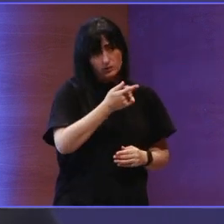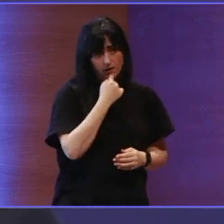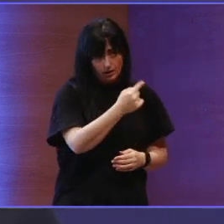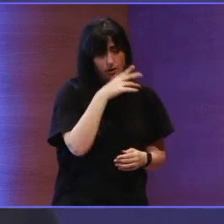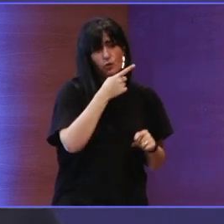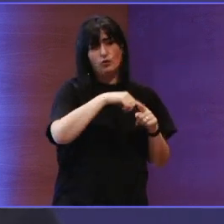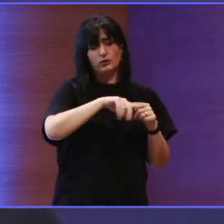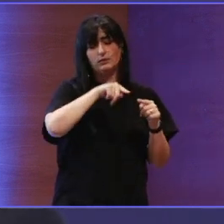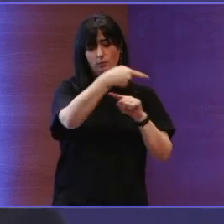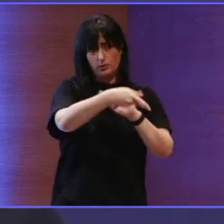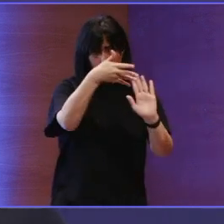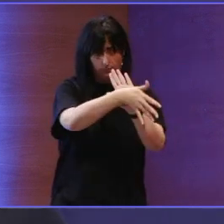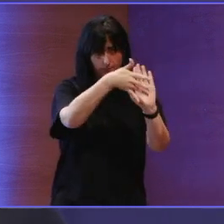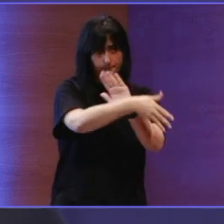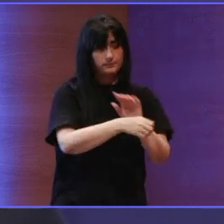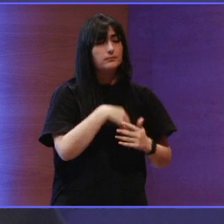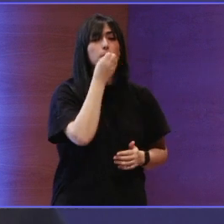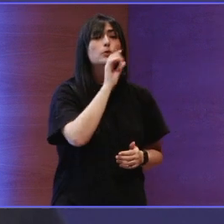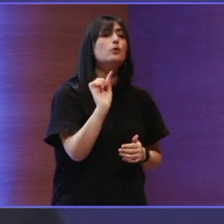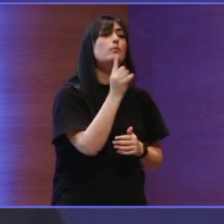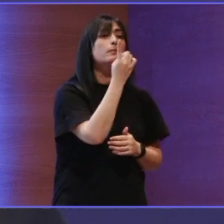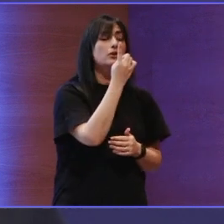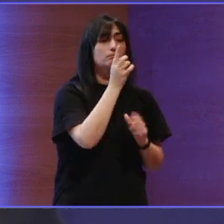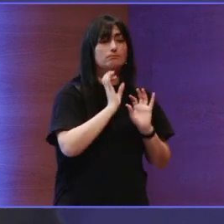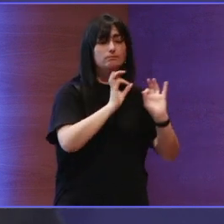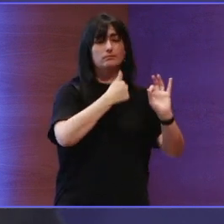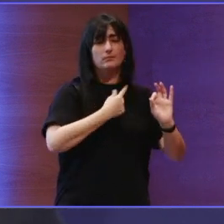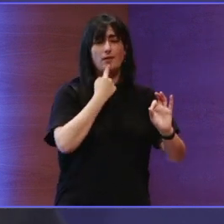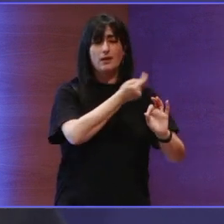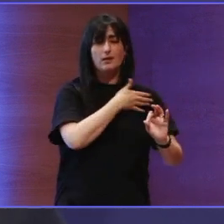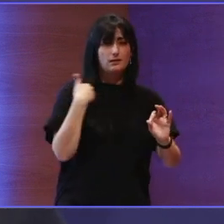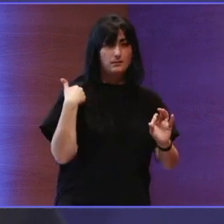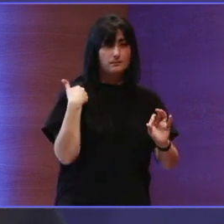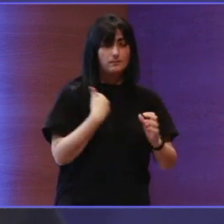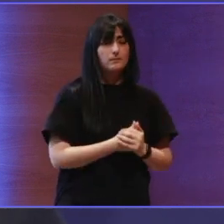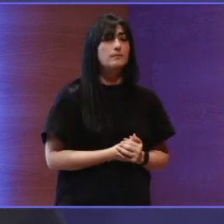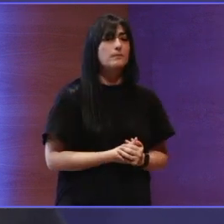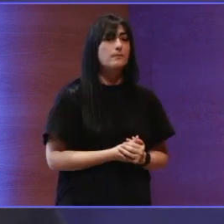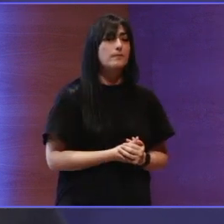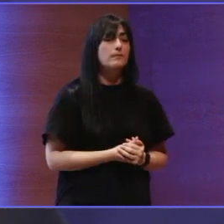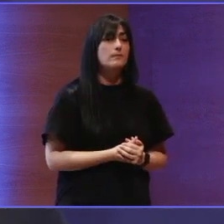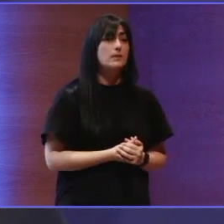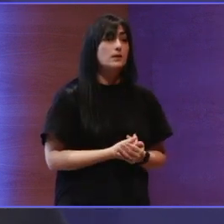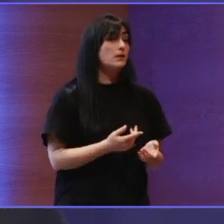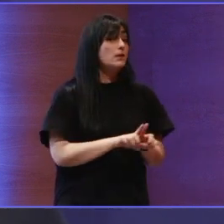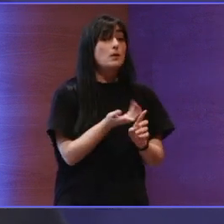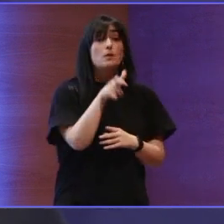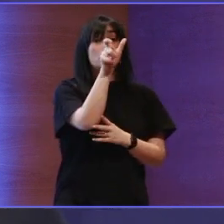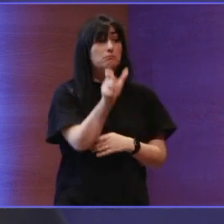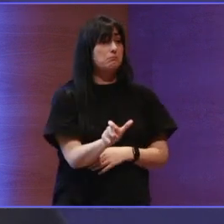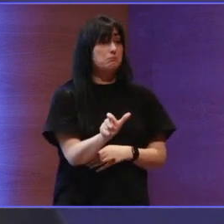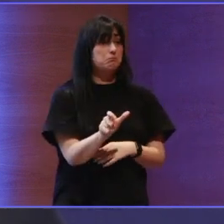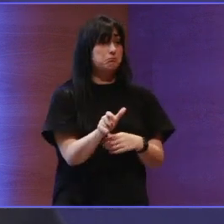que luego señalaré lo primero en lo que el primer énfasis que quiero hacer es que un cuerpo en